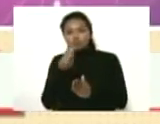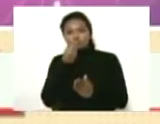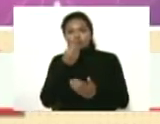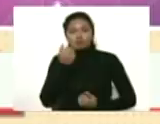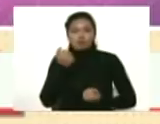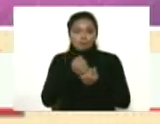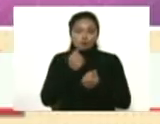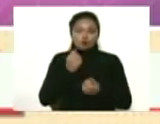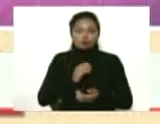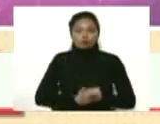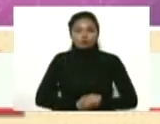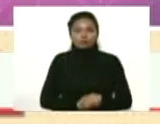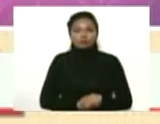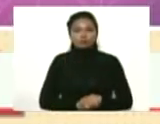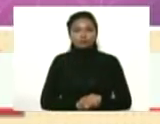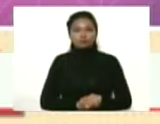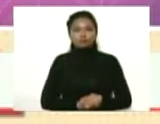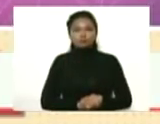subsidiados.